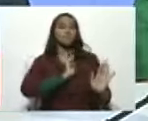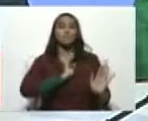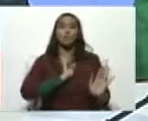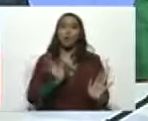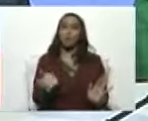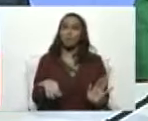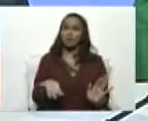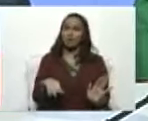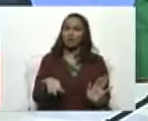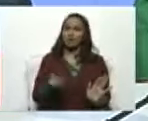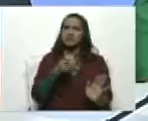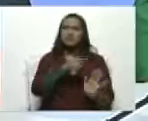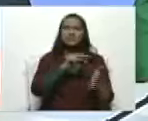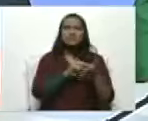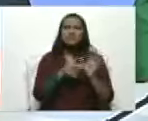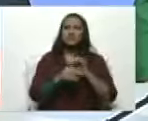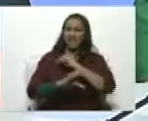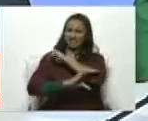arbitrariamente tramposo.